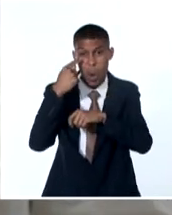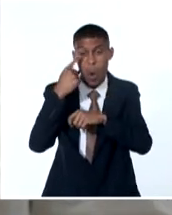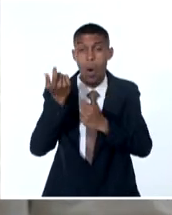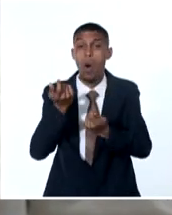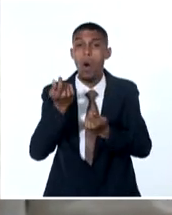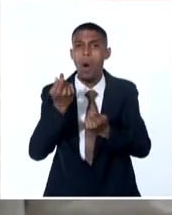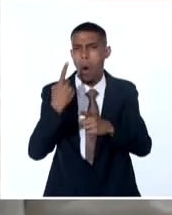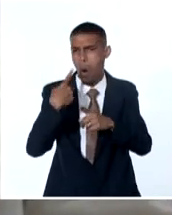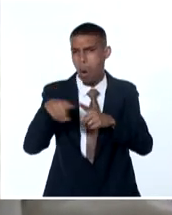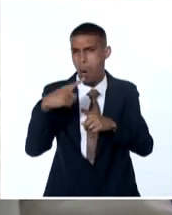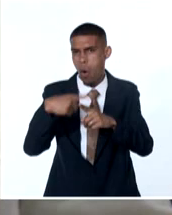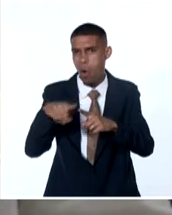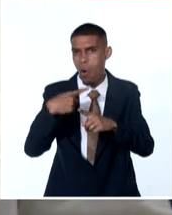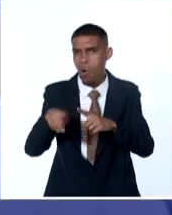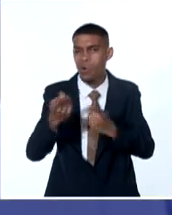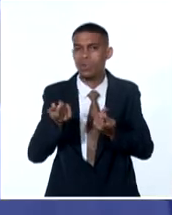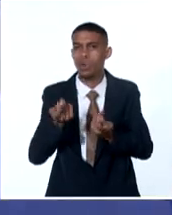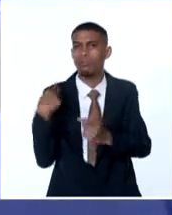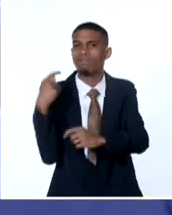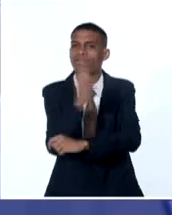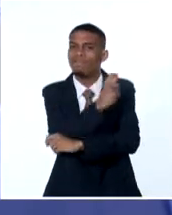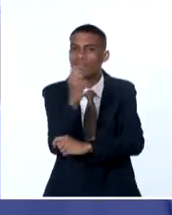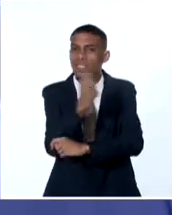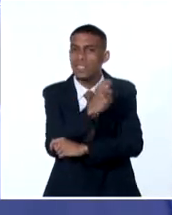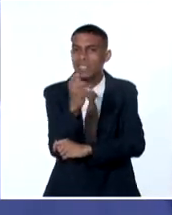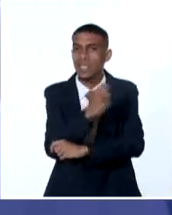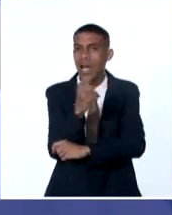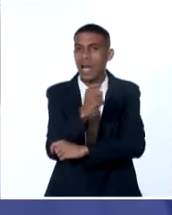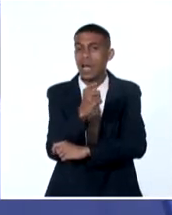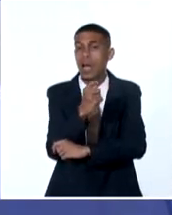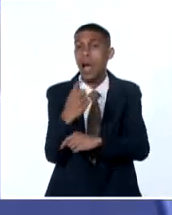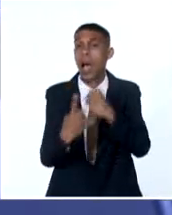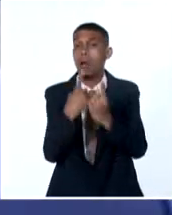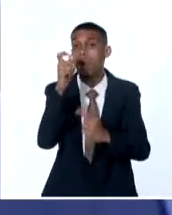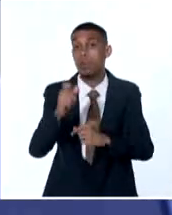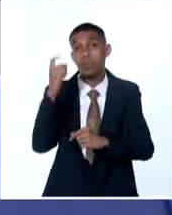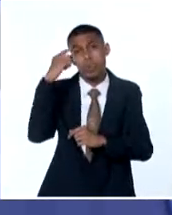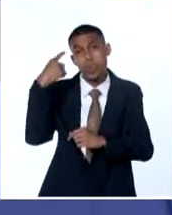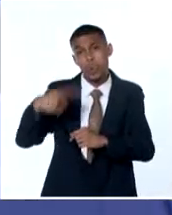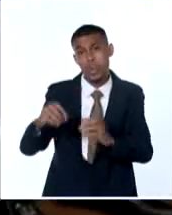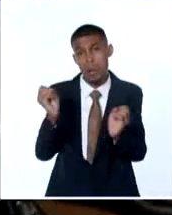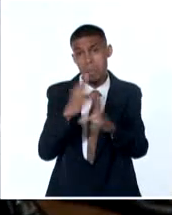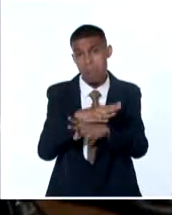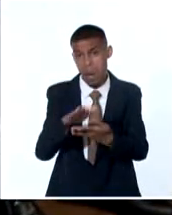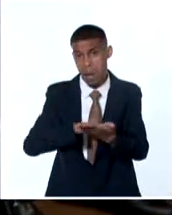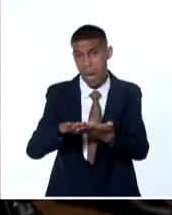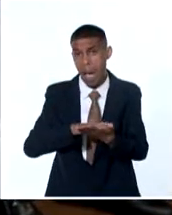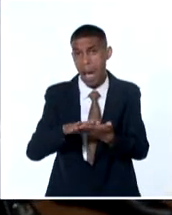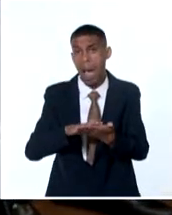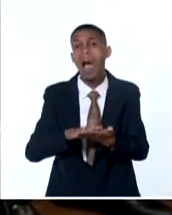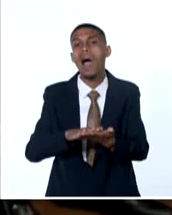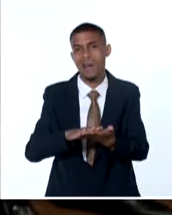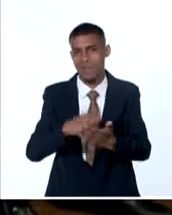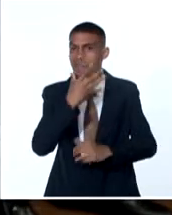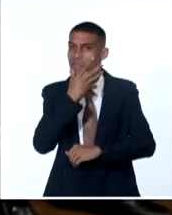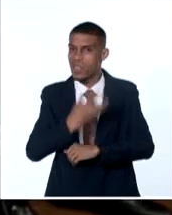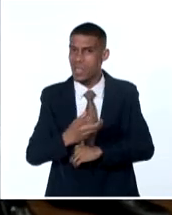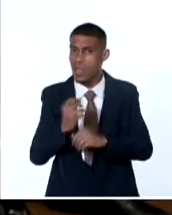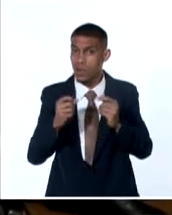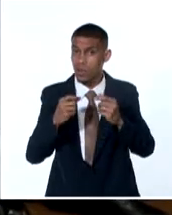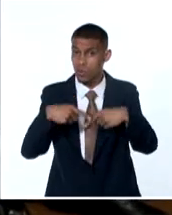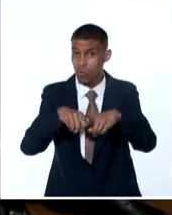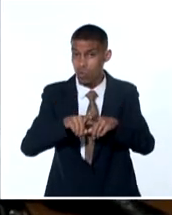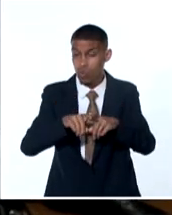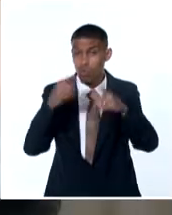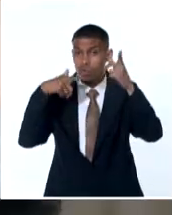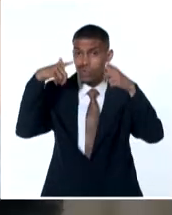para erradicar el analfabetismo. A 97 años de su natalicio, el legado fidelista sigue siendo puntal en las misiones cubanas